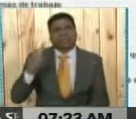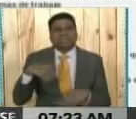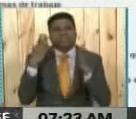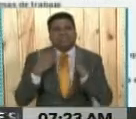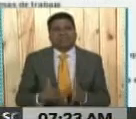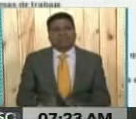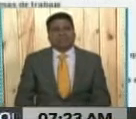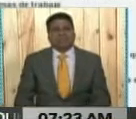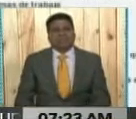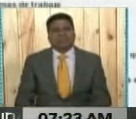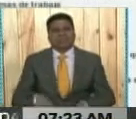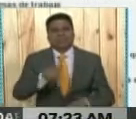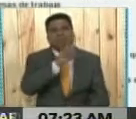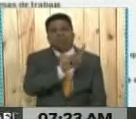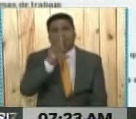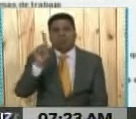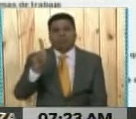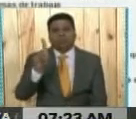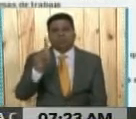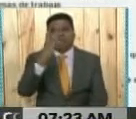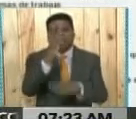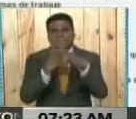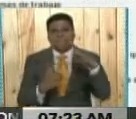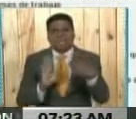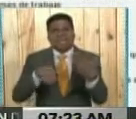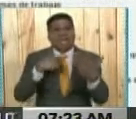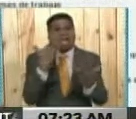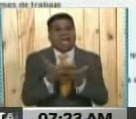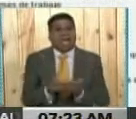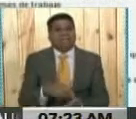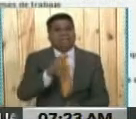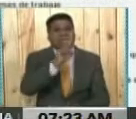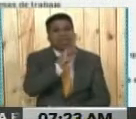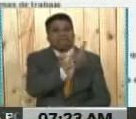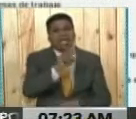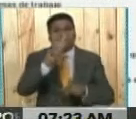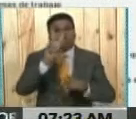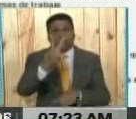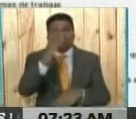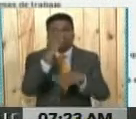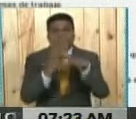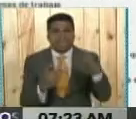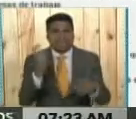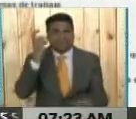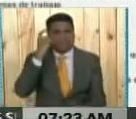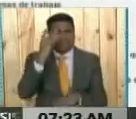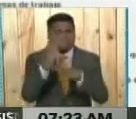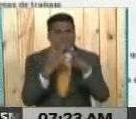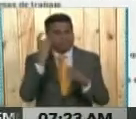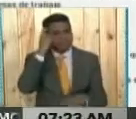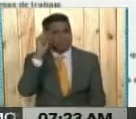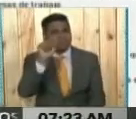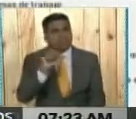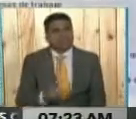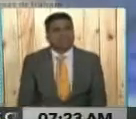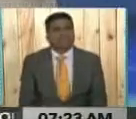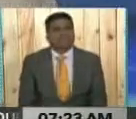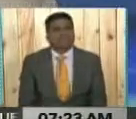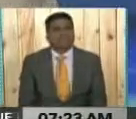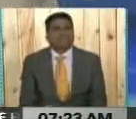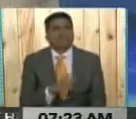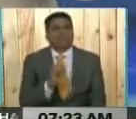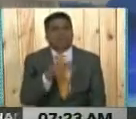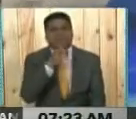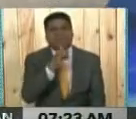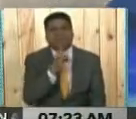transmite de 11:30 a 12 del mediodía, una idea del propio ministro Ñáñez, de todo el equipo que le acompaña. Nos gustaría saber cuál ha sido la